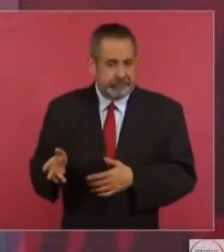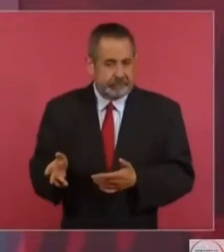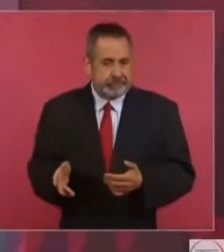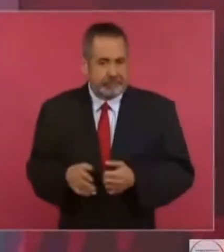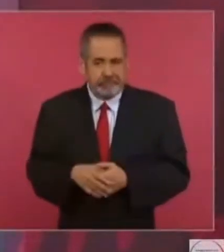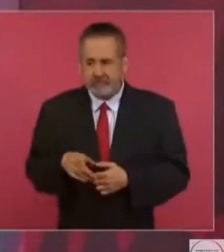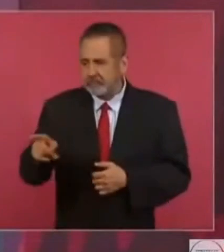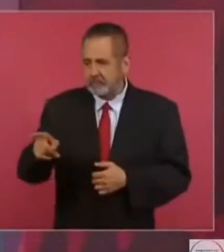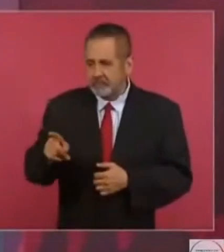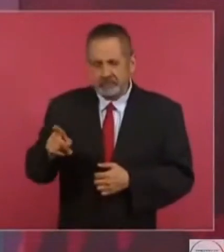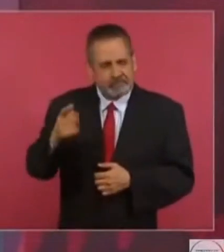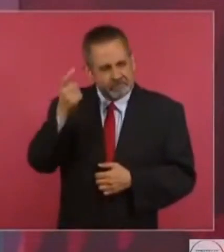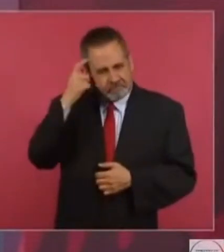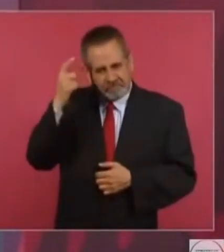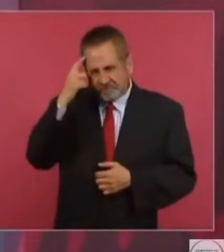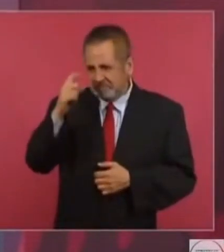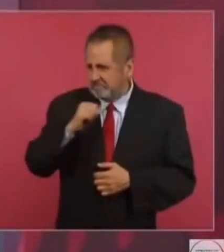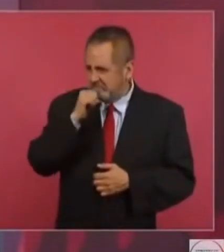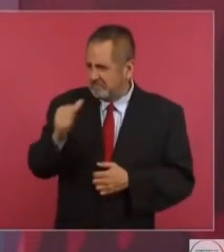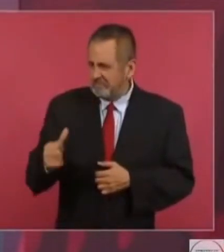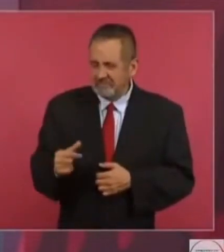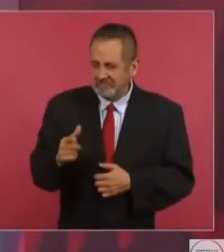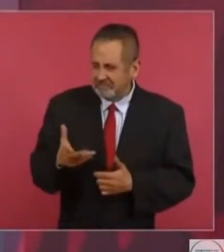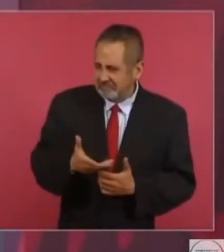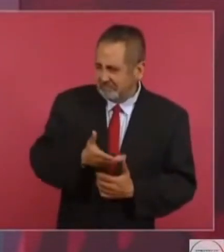de inculto,